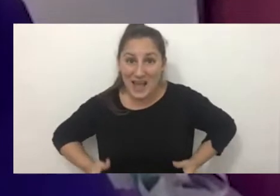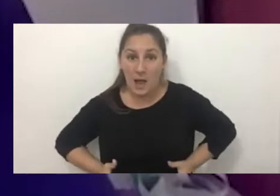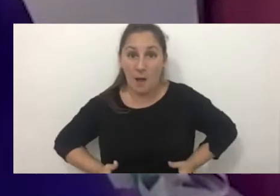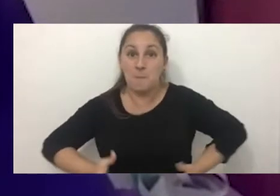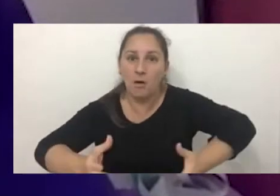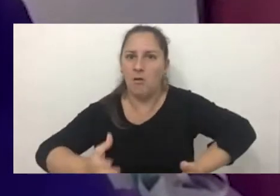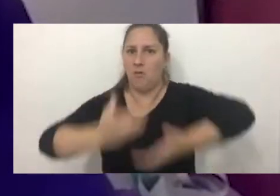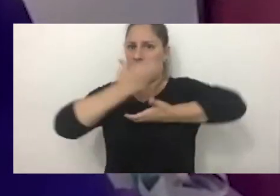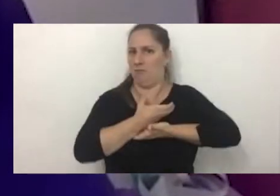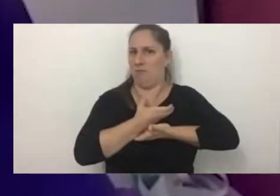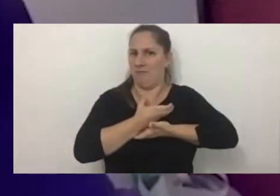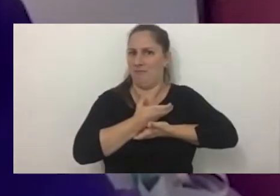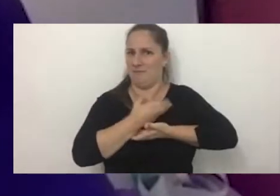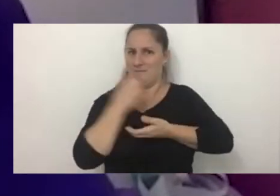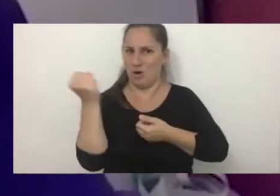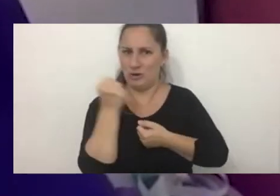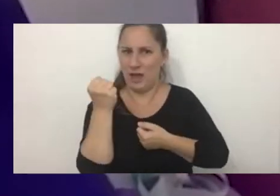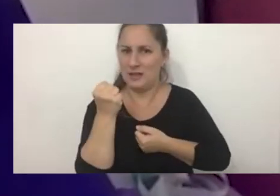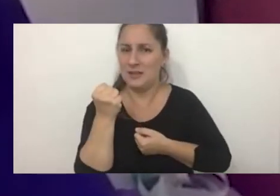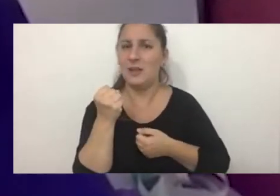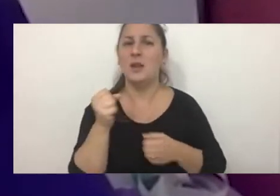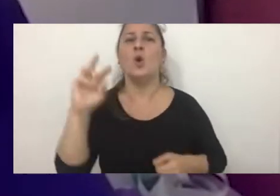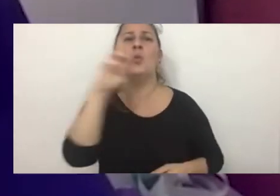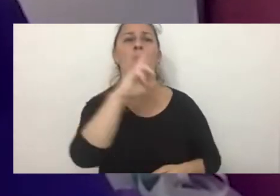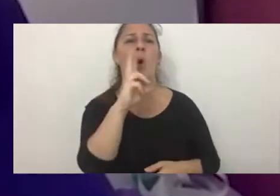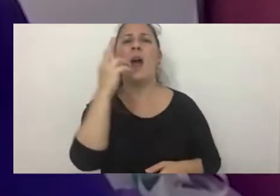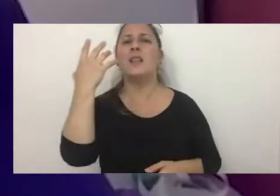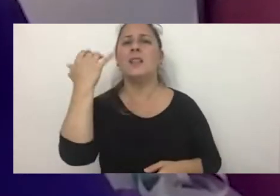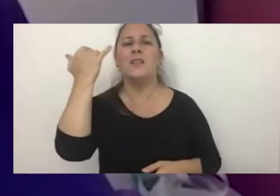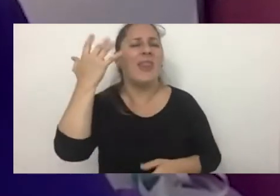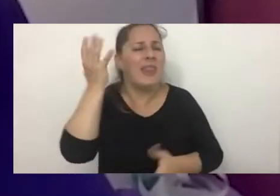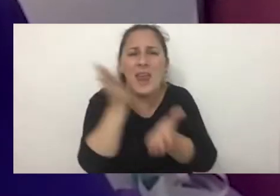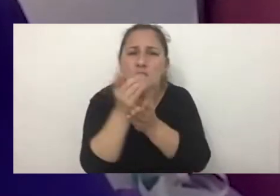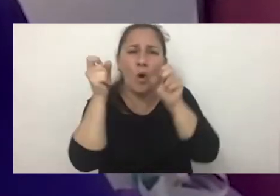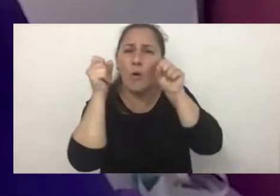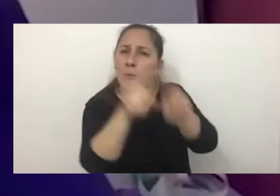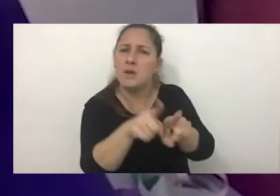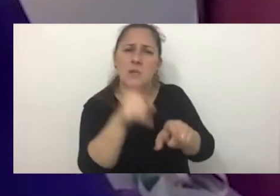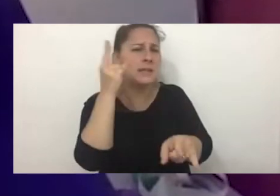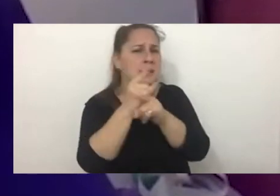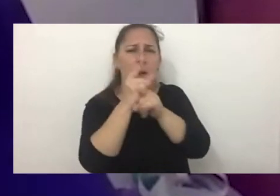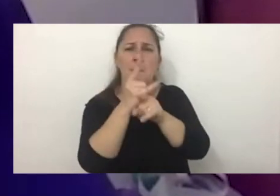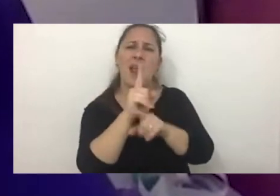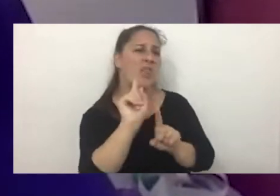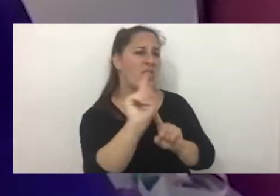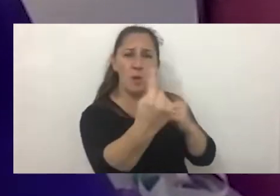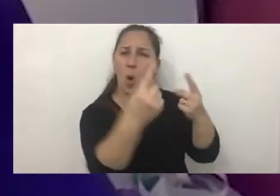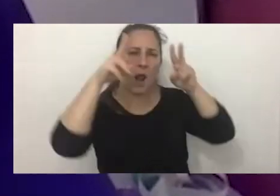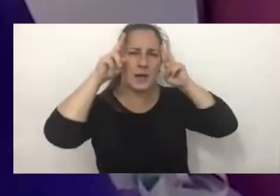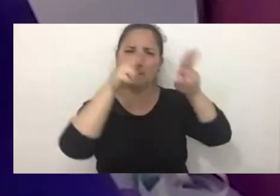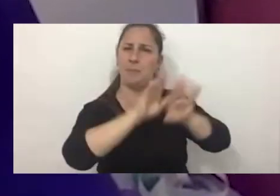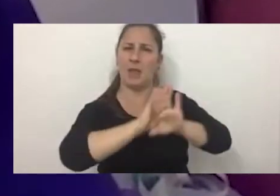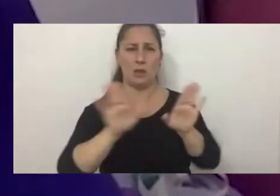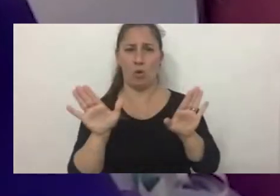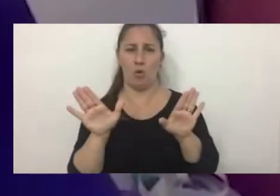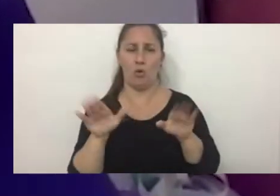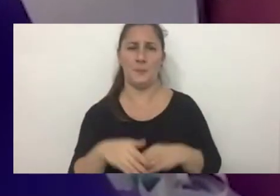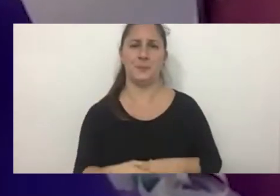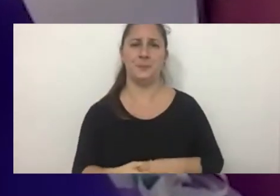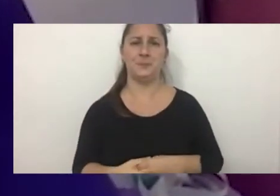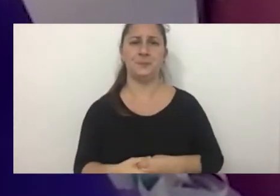si decide una cesárea, que bueno, que sea informada cuáles son los riesgos de las